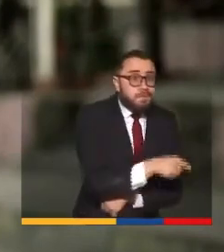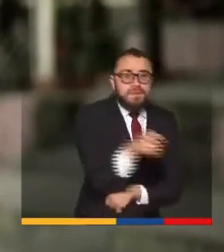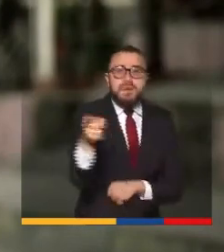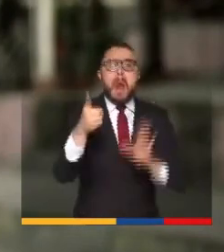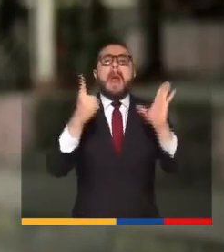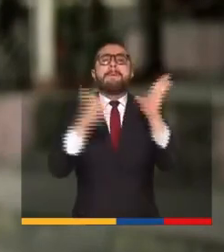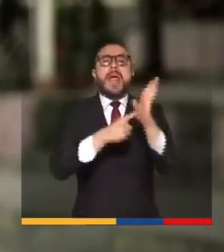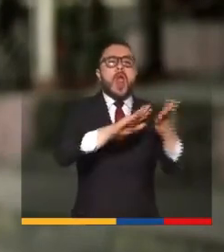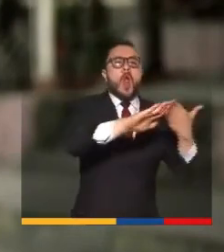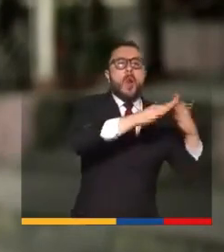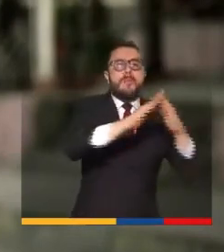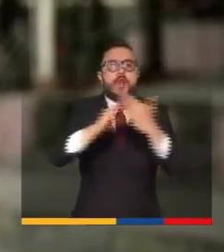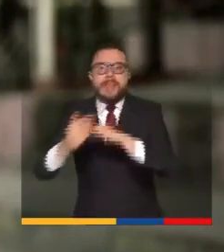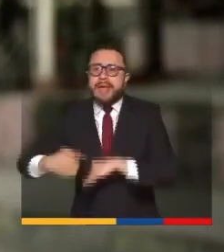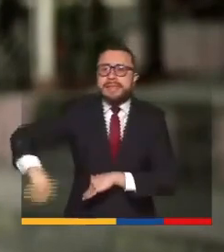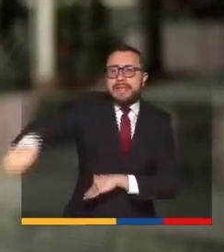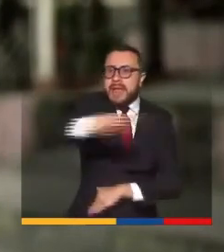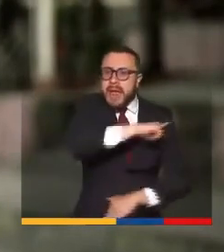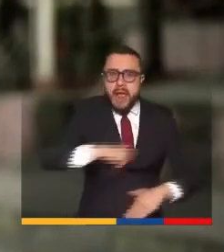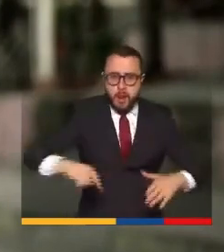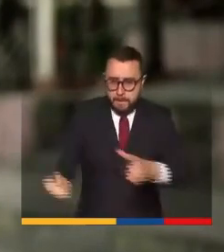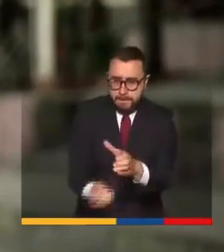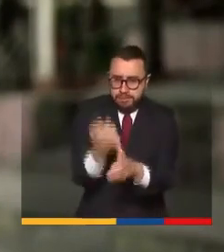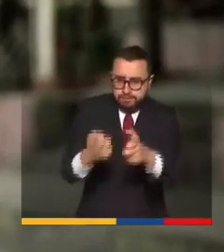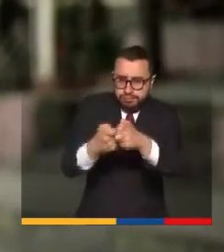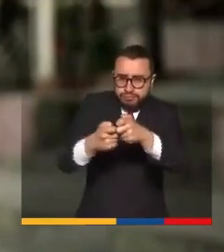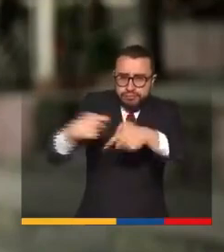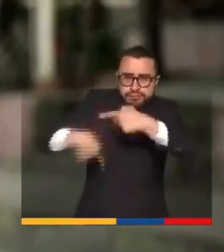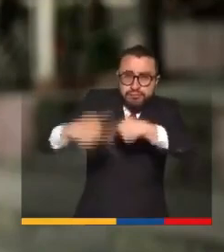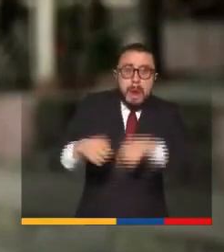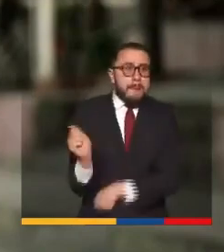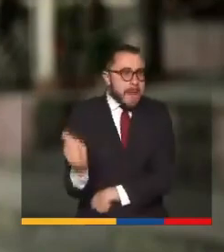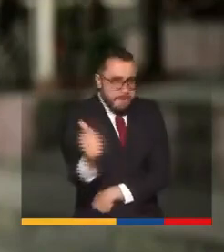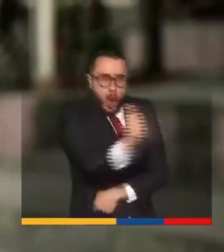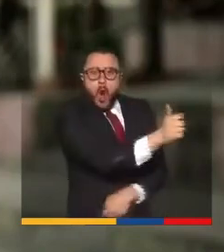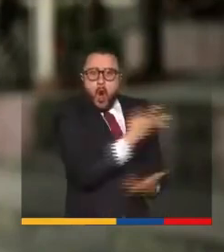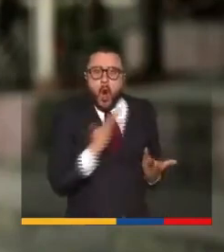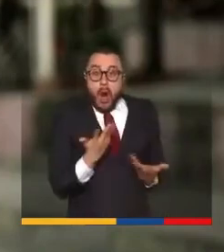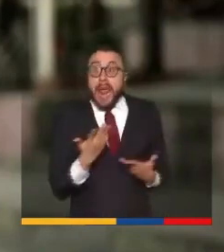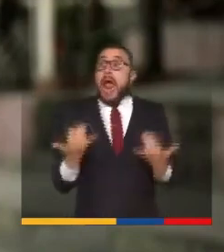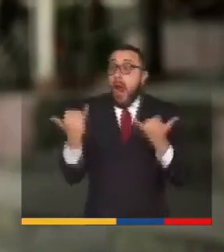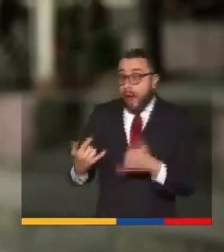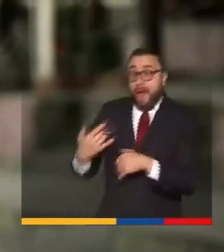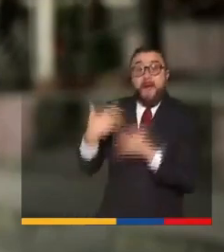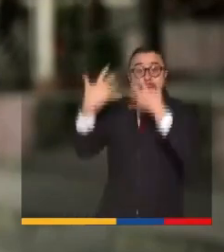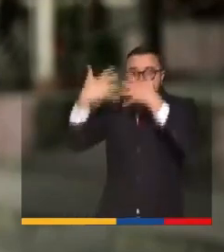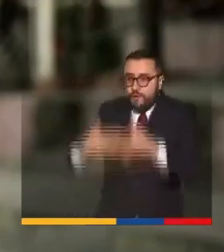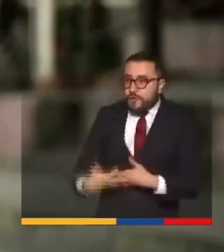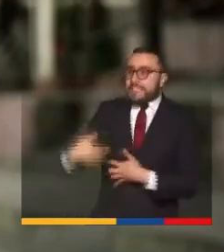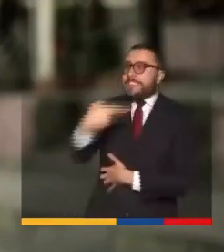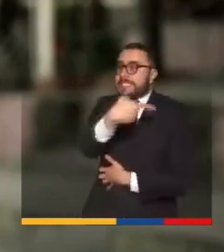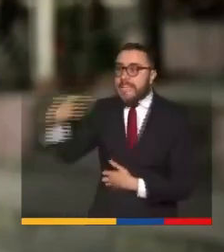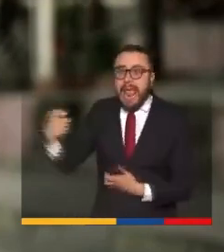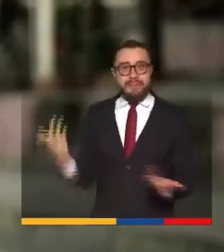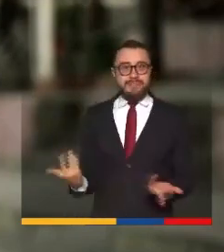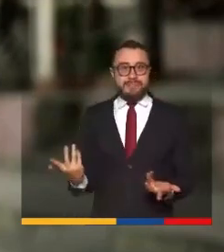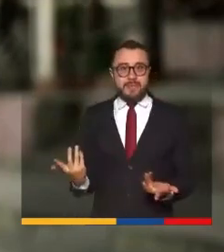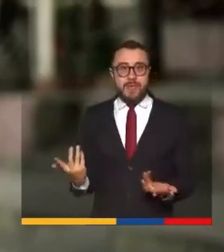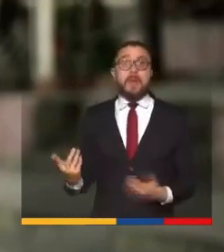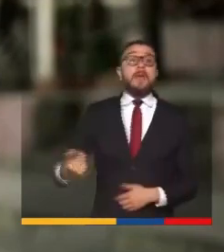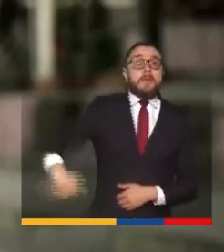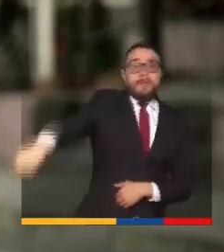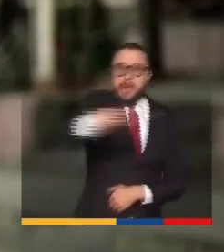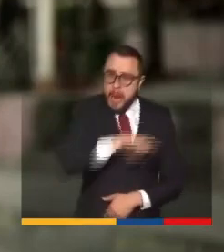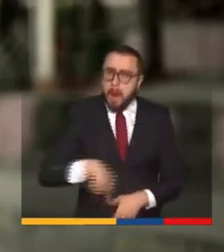comunidades energéticas en construcción y 100 en funcionamiento. Estas comunidades se asocian para construir y